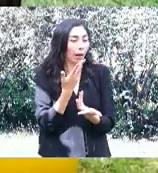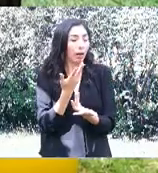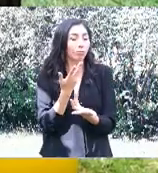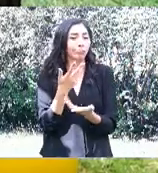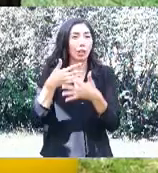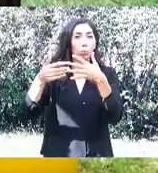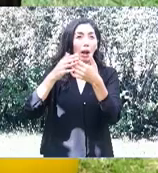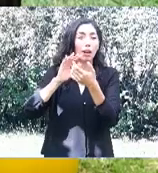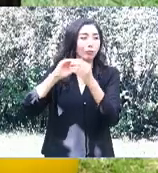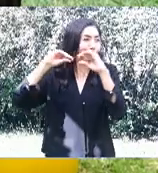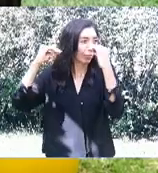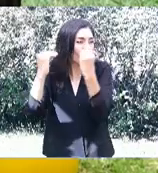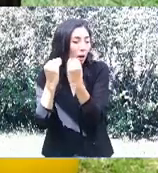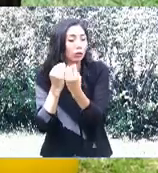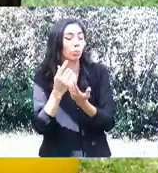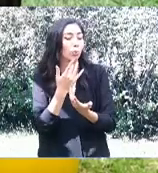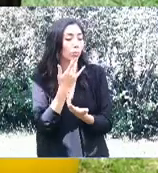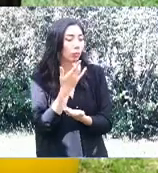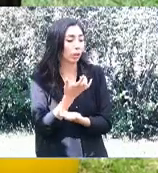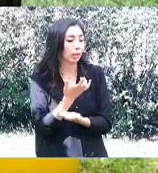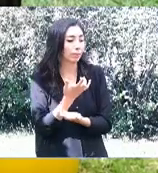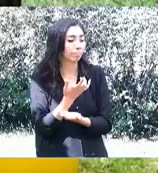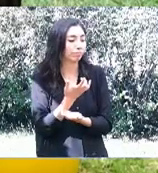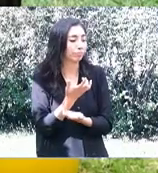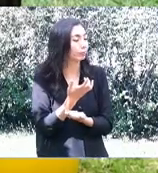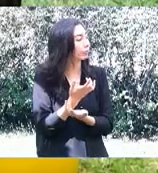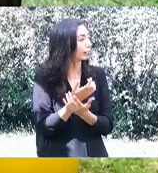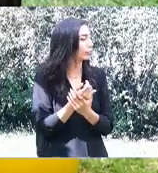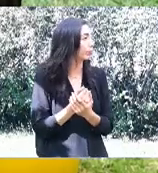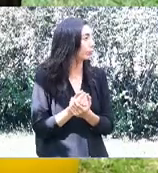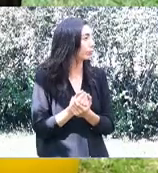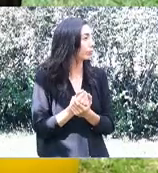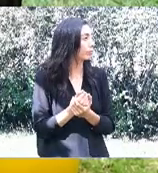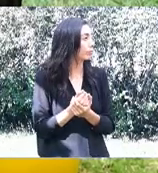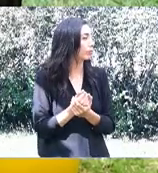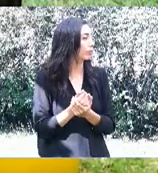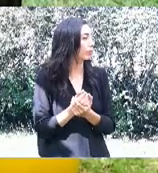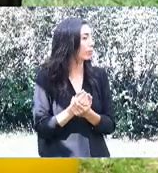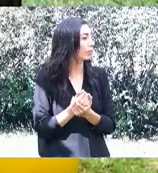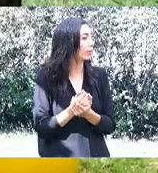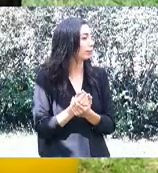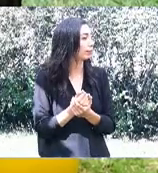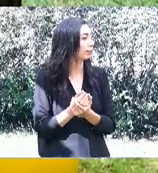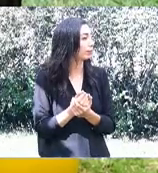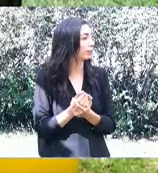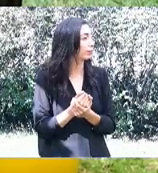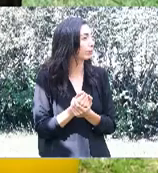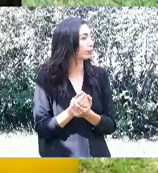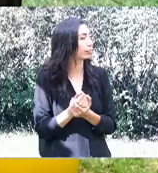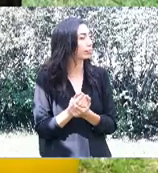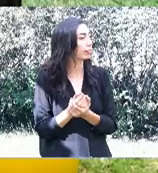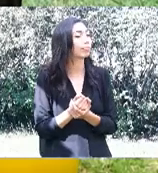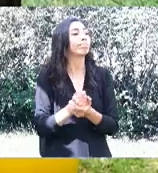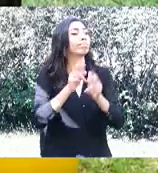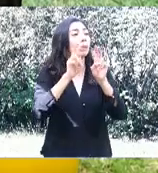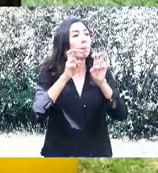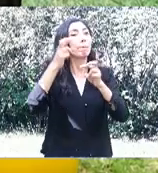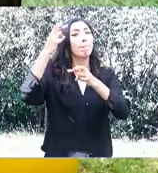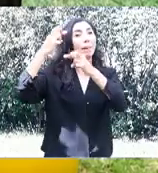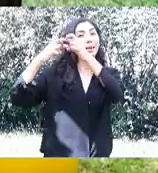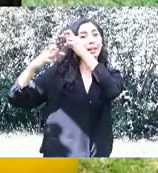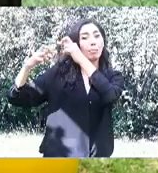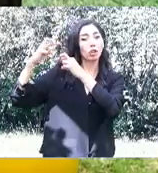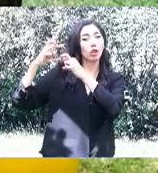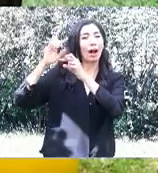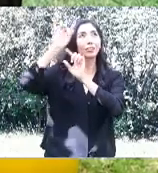en el fondo Y esto es como lo lindo que hace esta reflexión de eh o esta esta esta concepción de patrimonio astronómico que en el fondo es